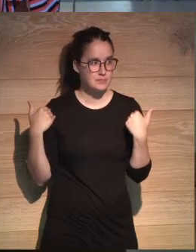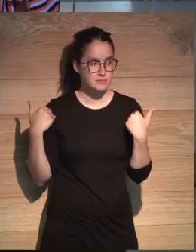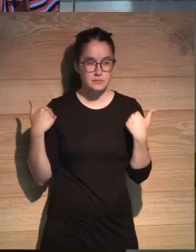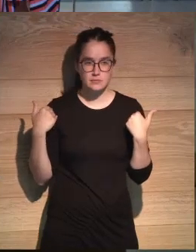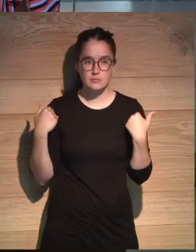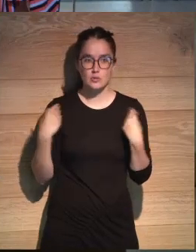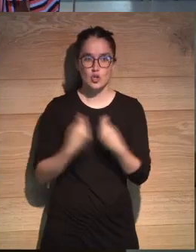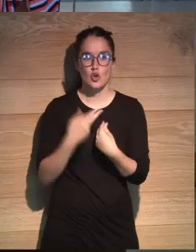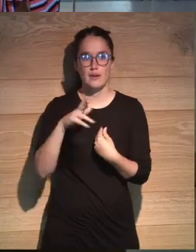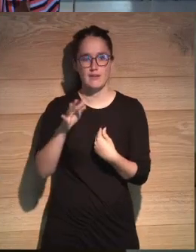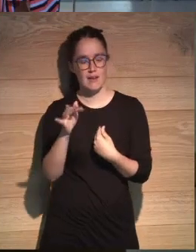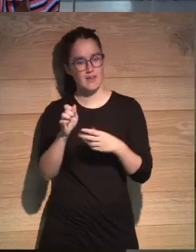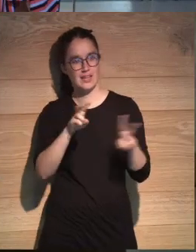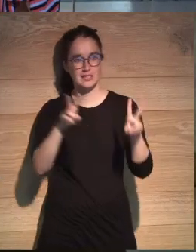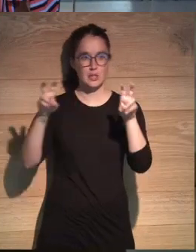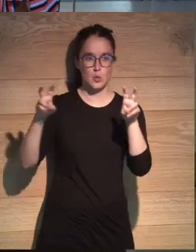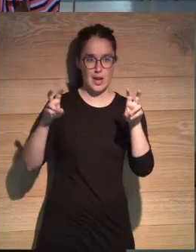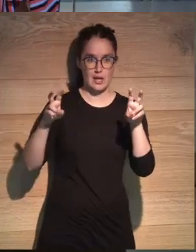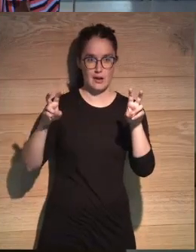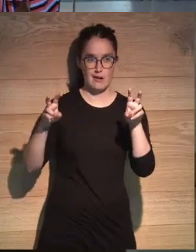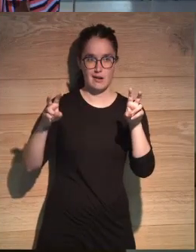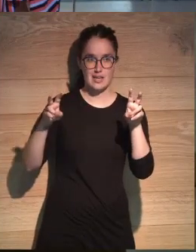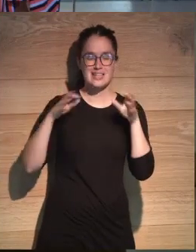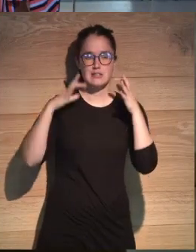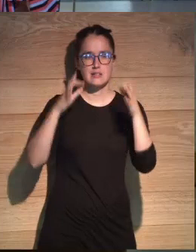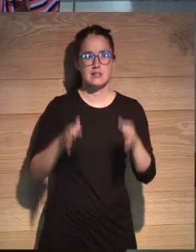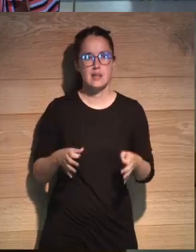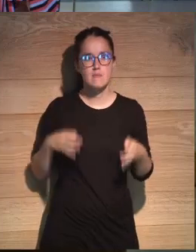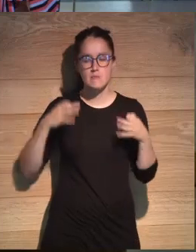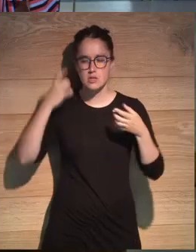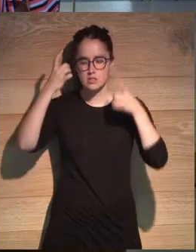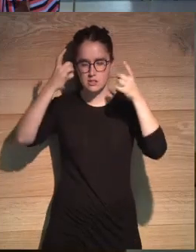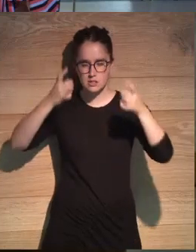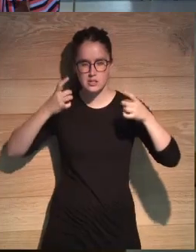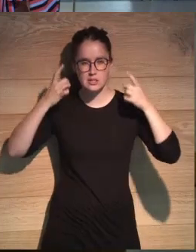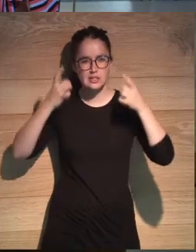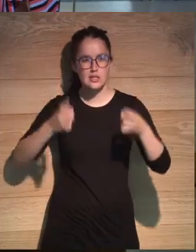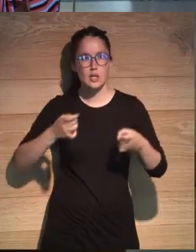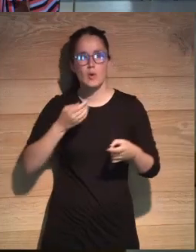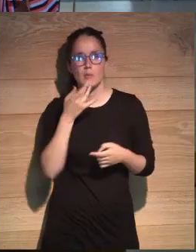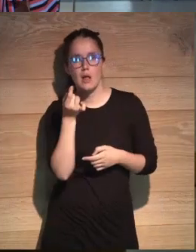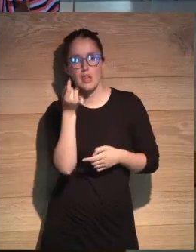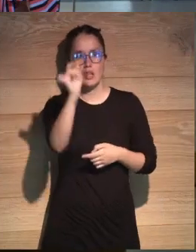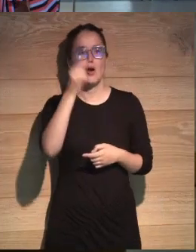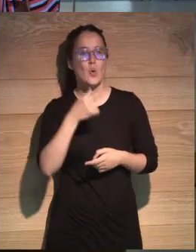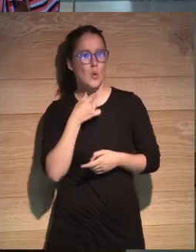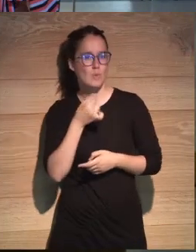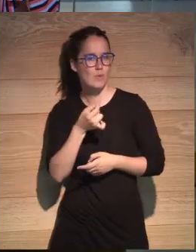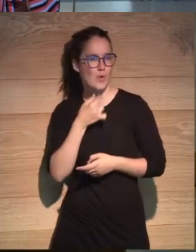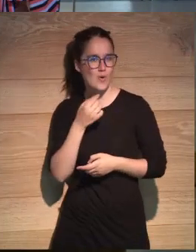junto con Rafa, de titular en The Conversation, y ellos siempre intentan ponerle una pizquita de humor